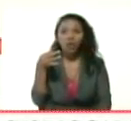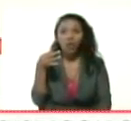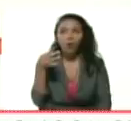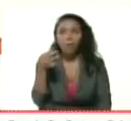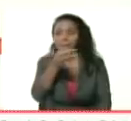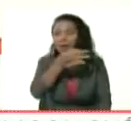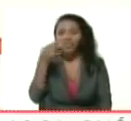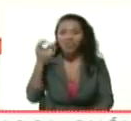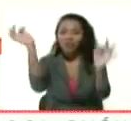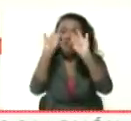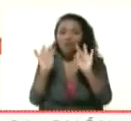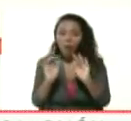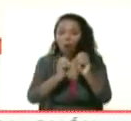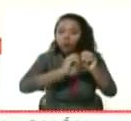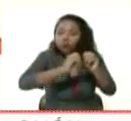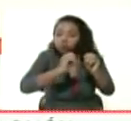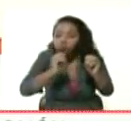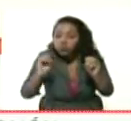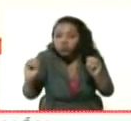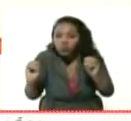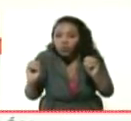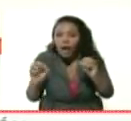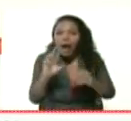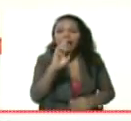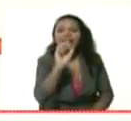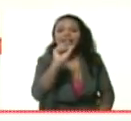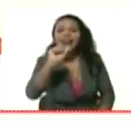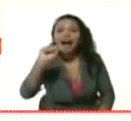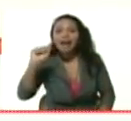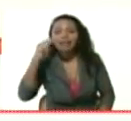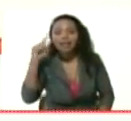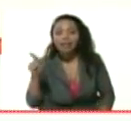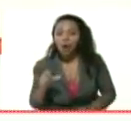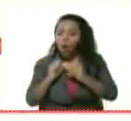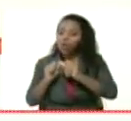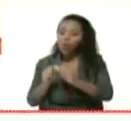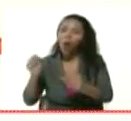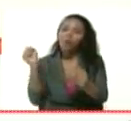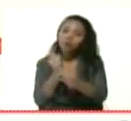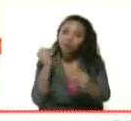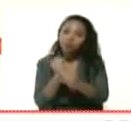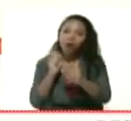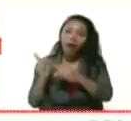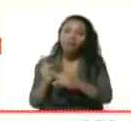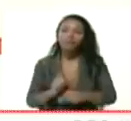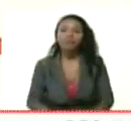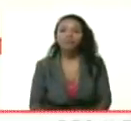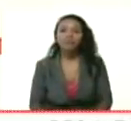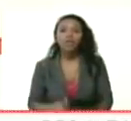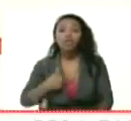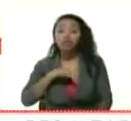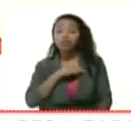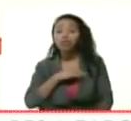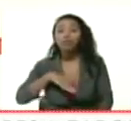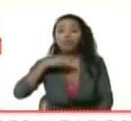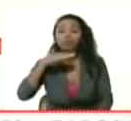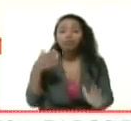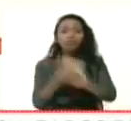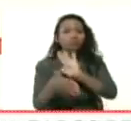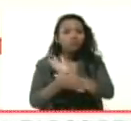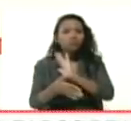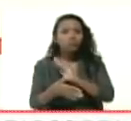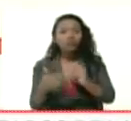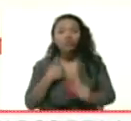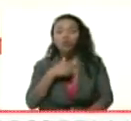un extraordinario modelo de organización, las RAS, seguimos trabajando y hemos llegado, lo